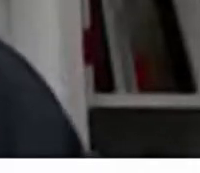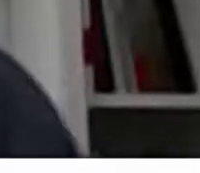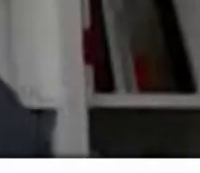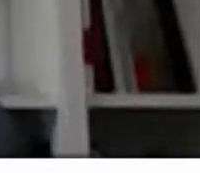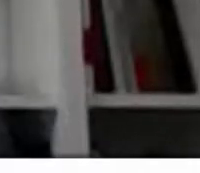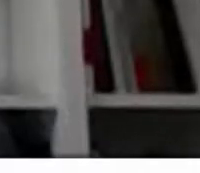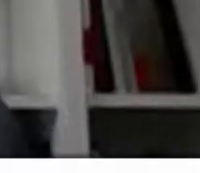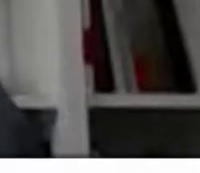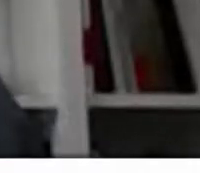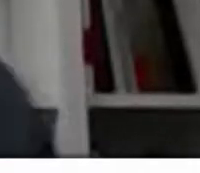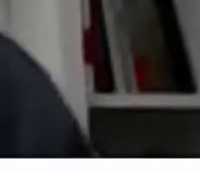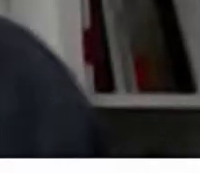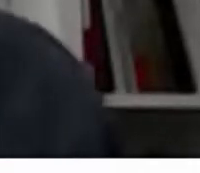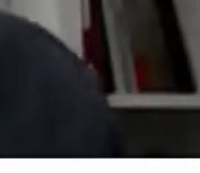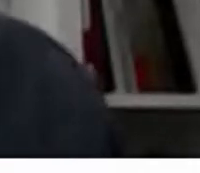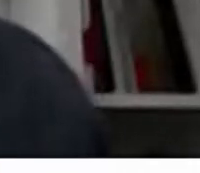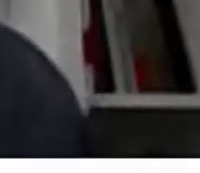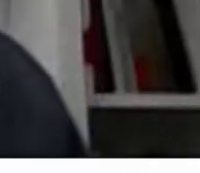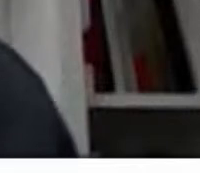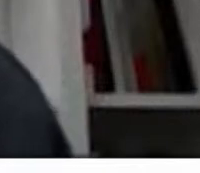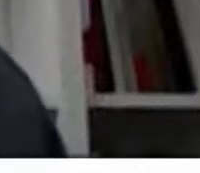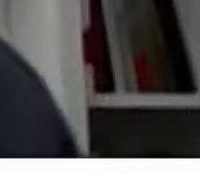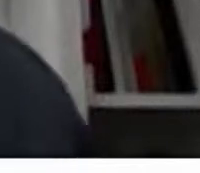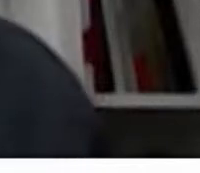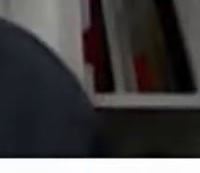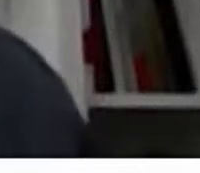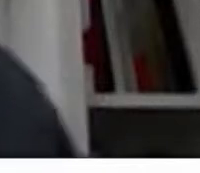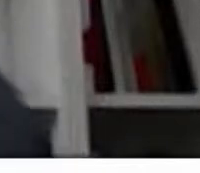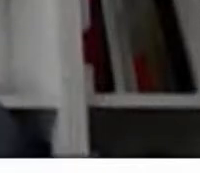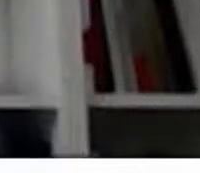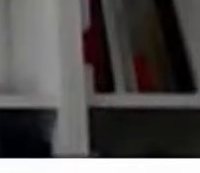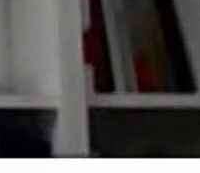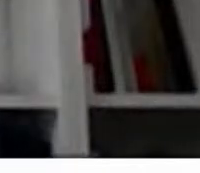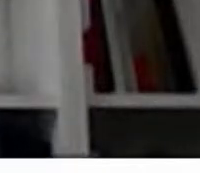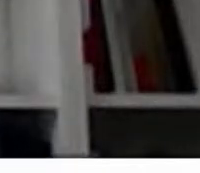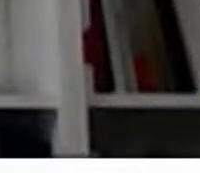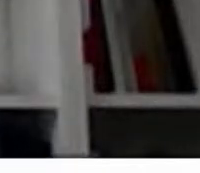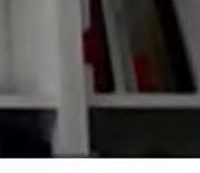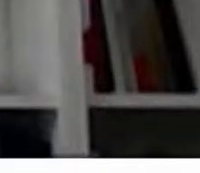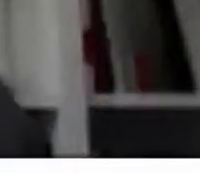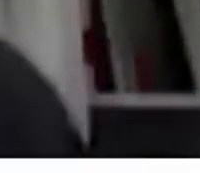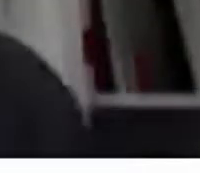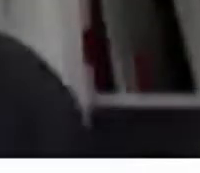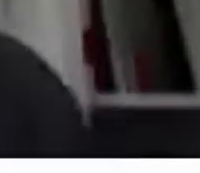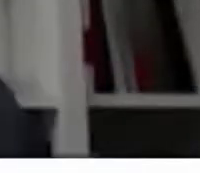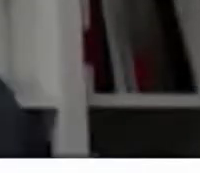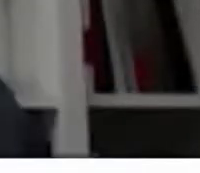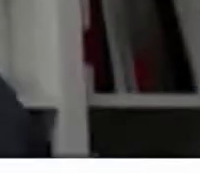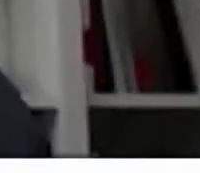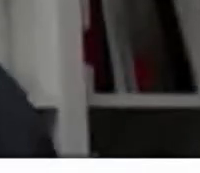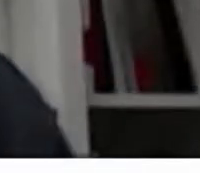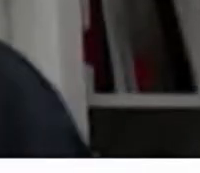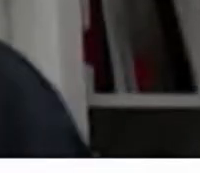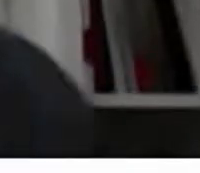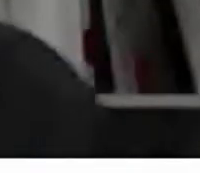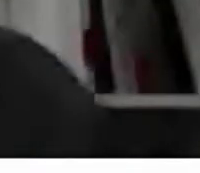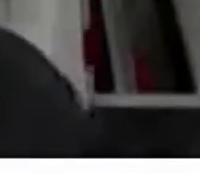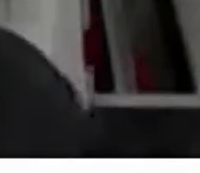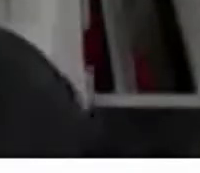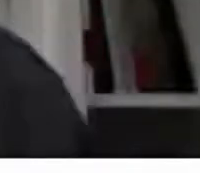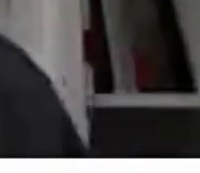las provincias de la caña de azúcar, el lobby que hicieron. ¿Y cuáles son las provincias afectadas por el proyecto de Marcos Clery, que